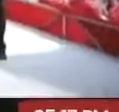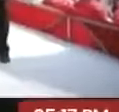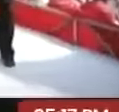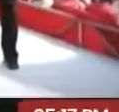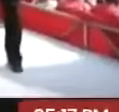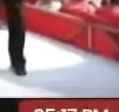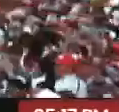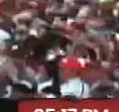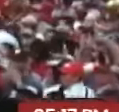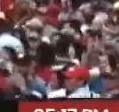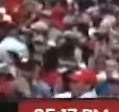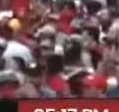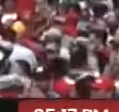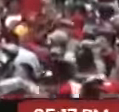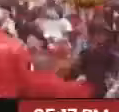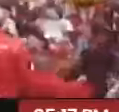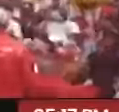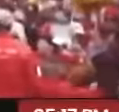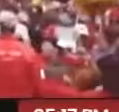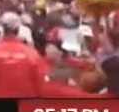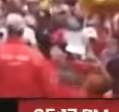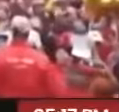¡Hasta la victoria siempre!